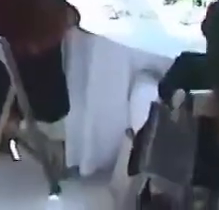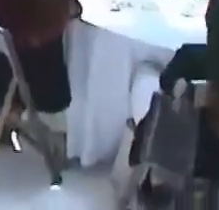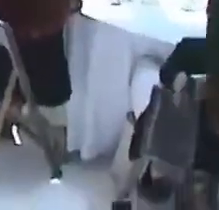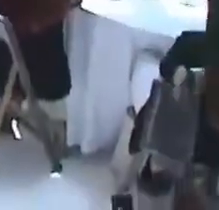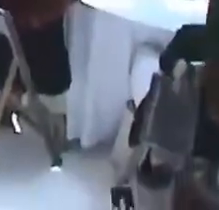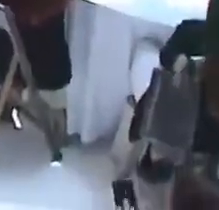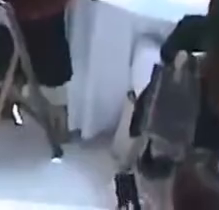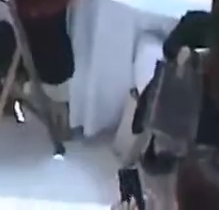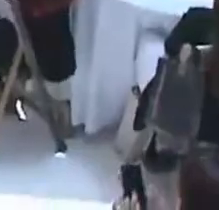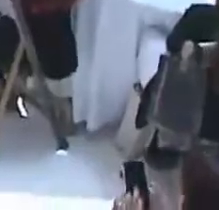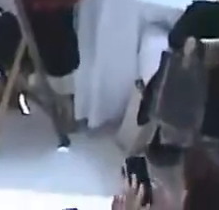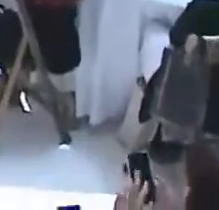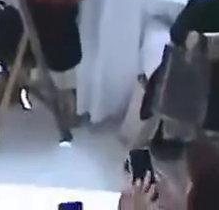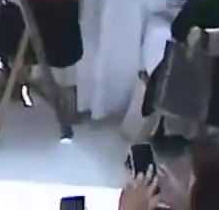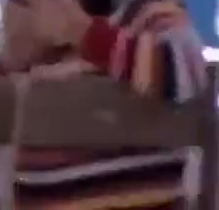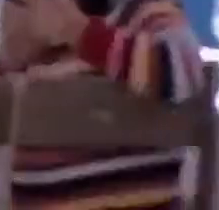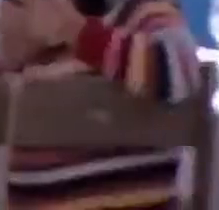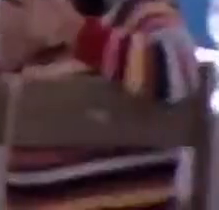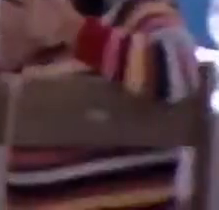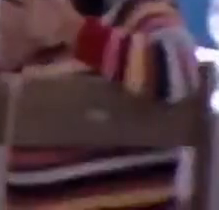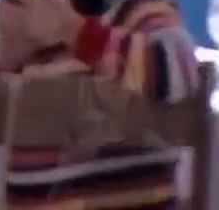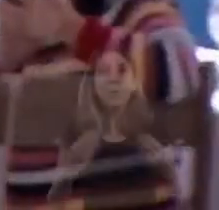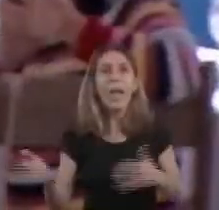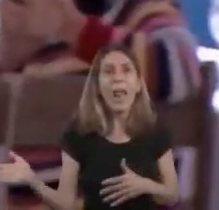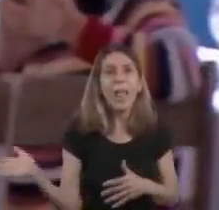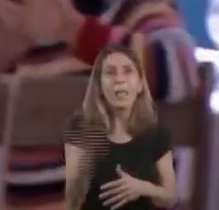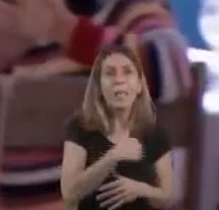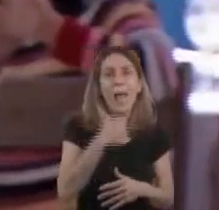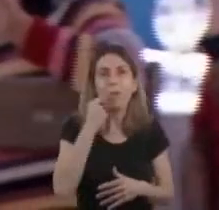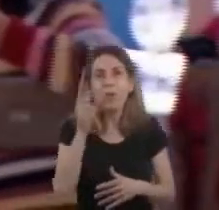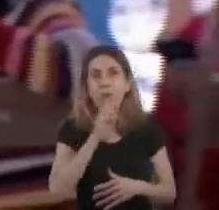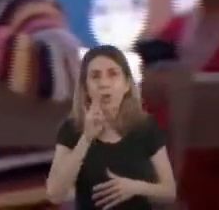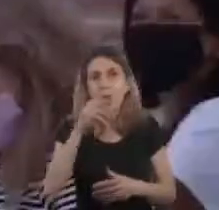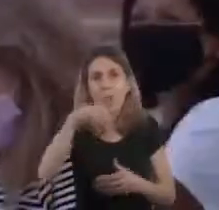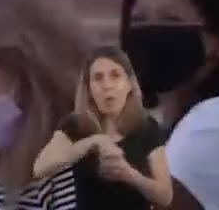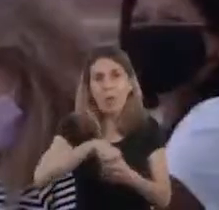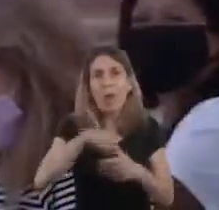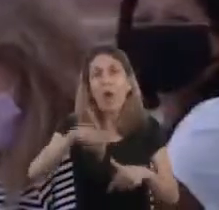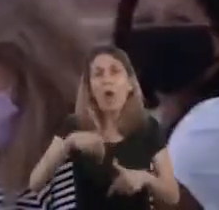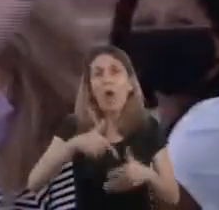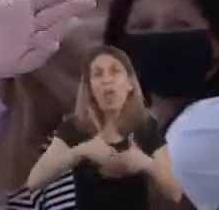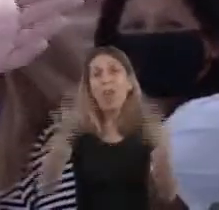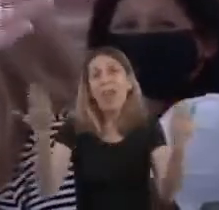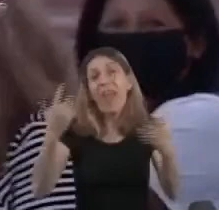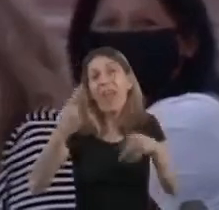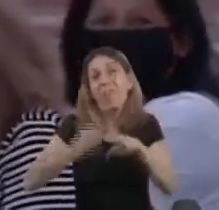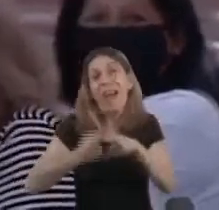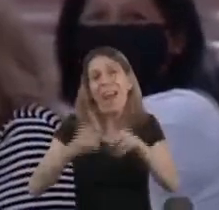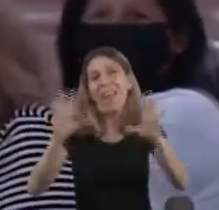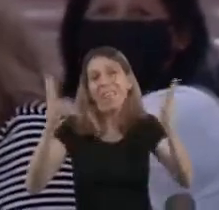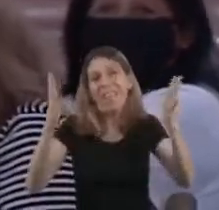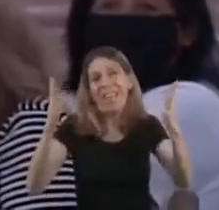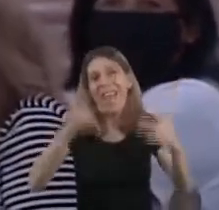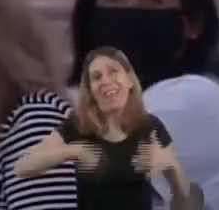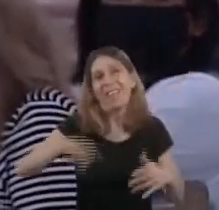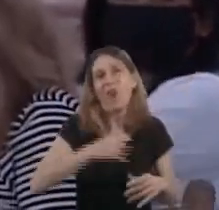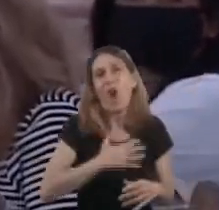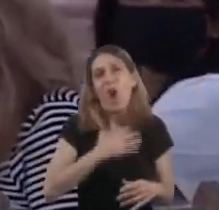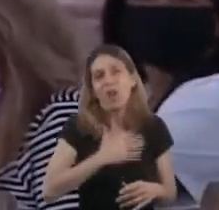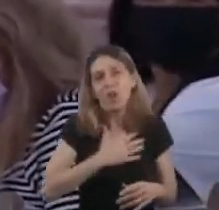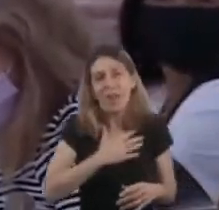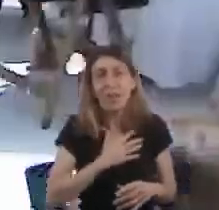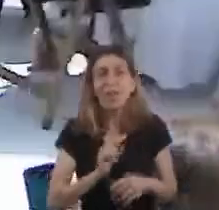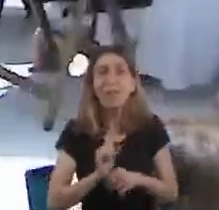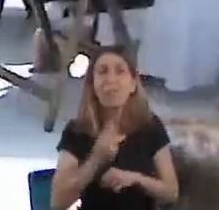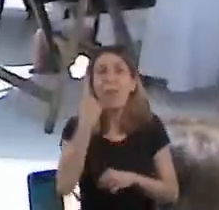Fernández. Muchas gracias a todos y todas por estar aquí. Hoy es un día de celebración, estamos contentos.